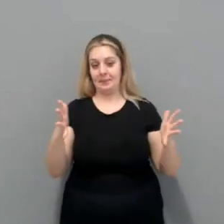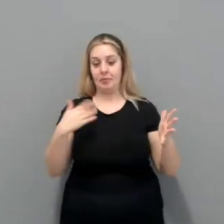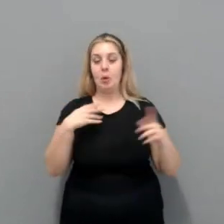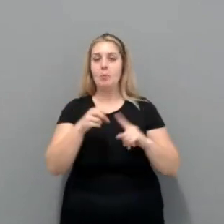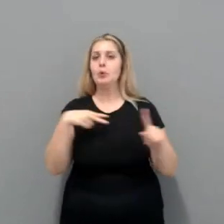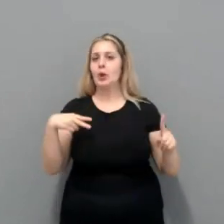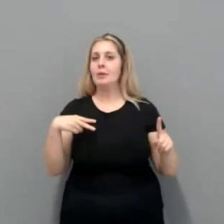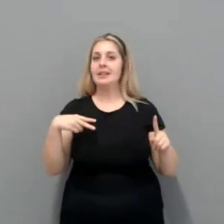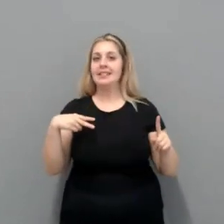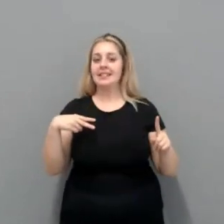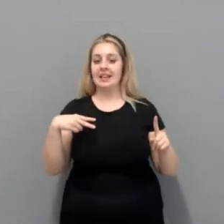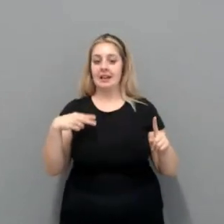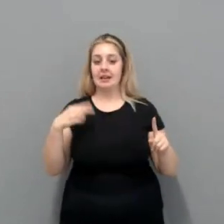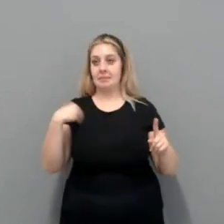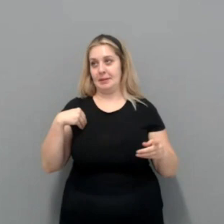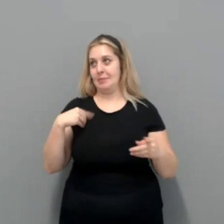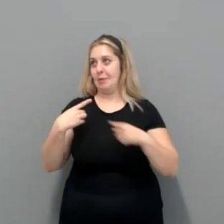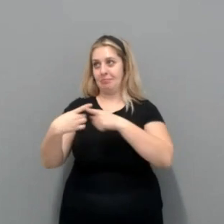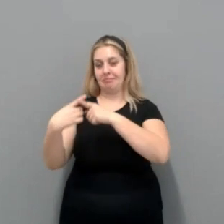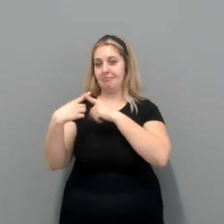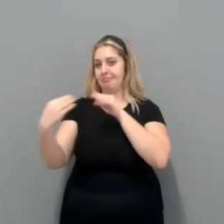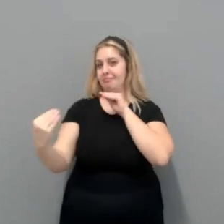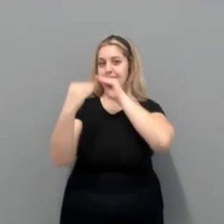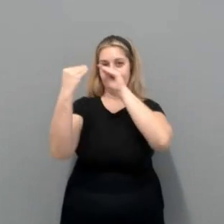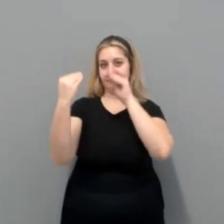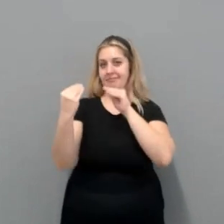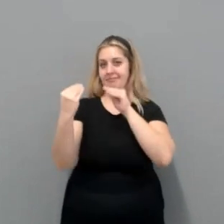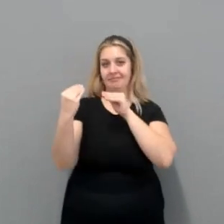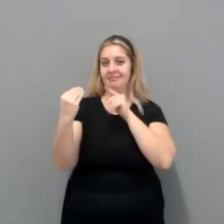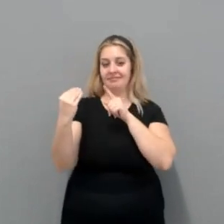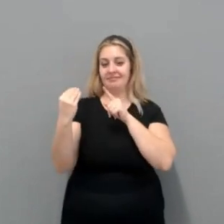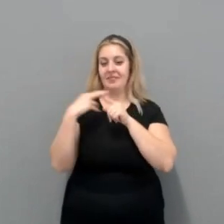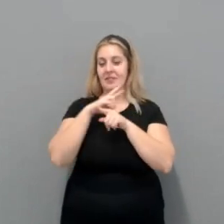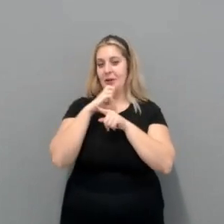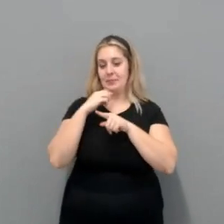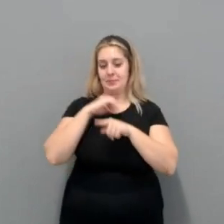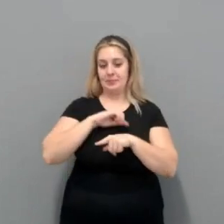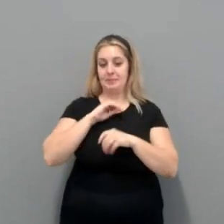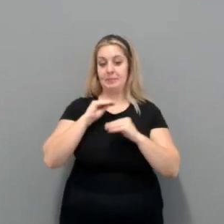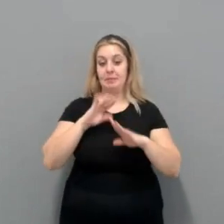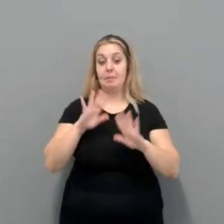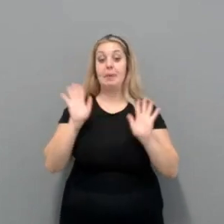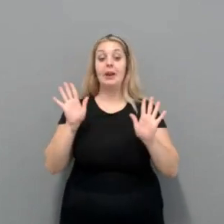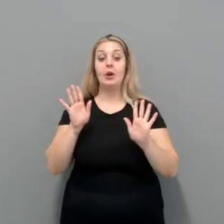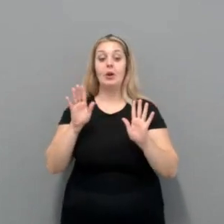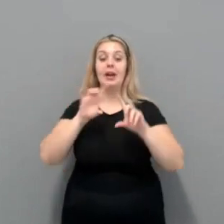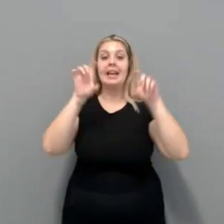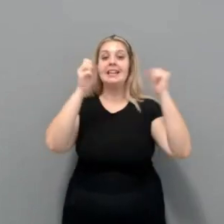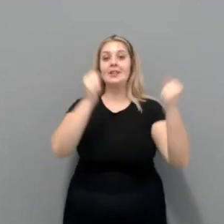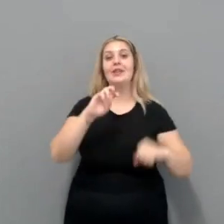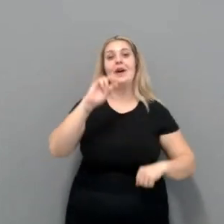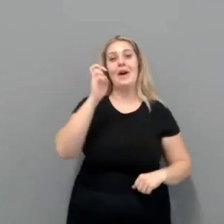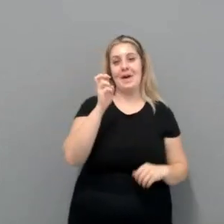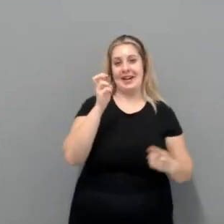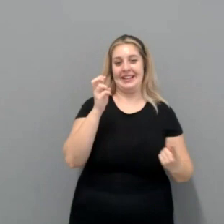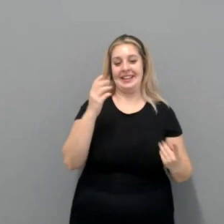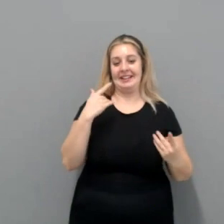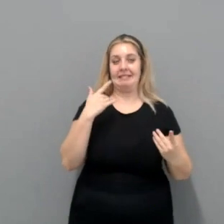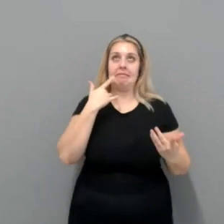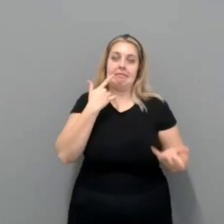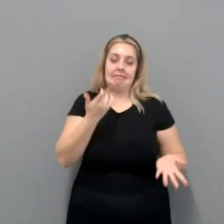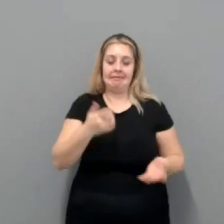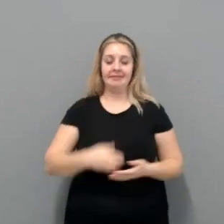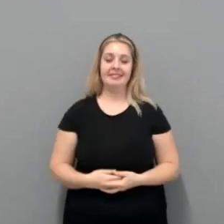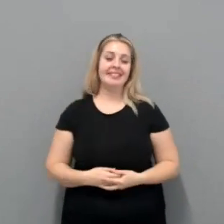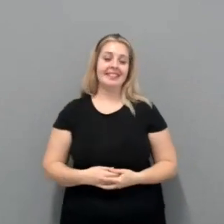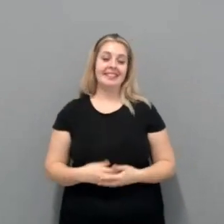vista es el mismo, compartimos los mismos valores desde otra institución, digamos.